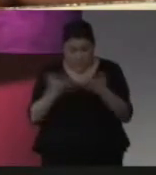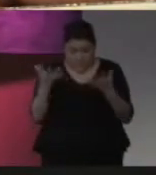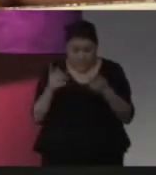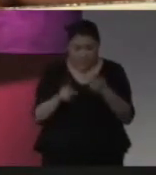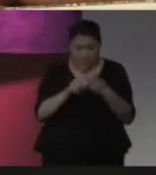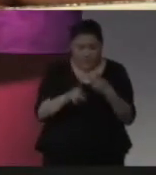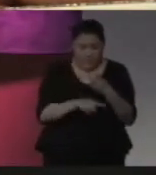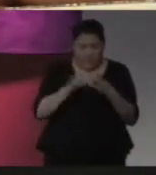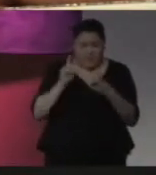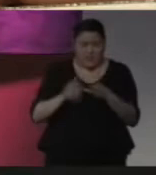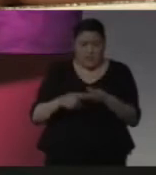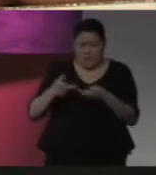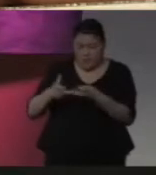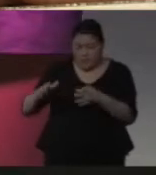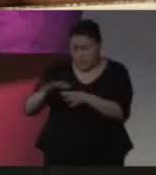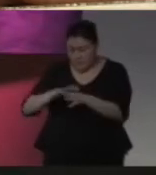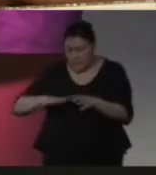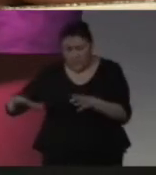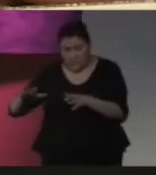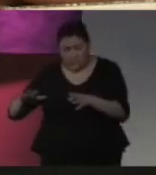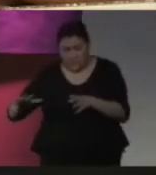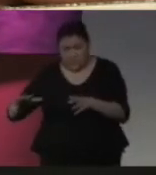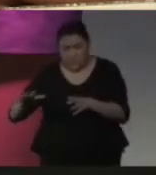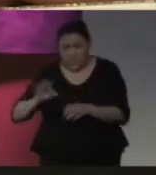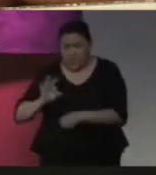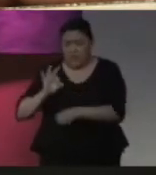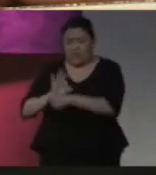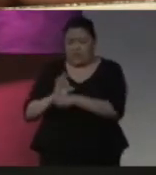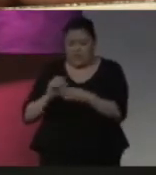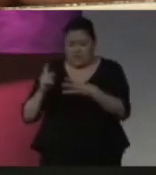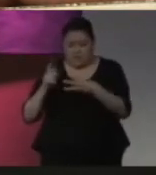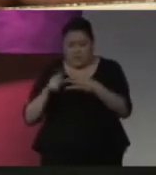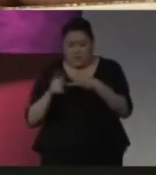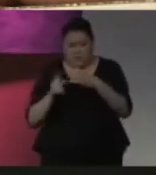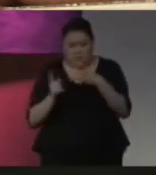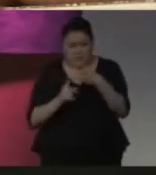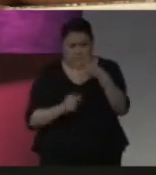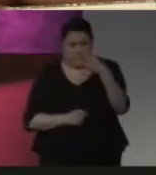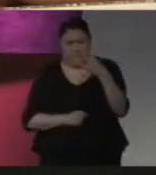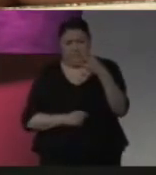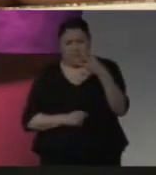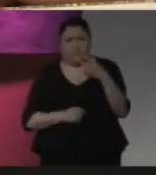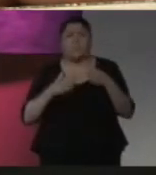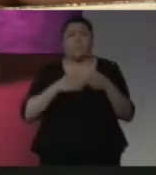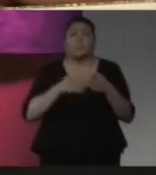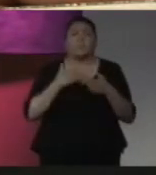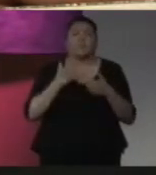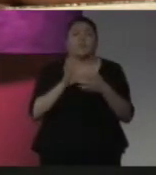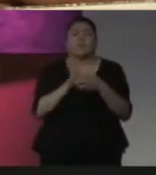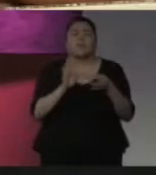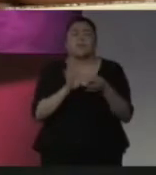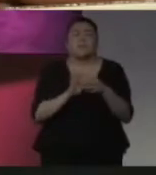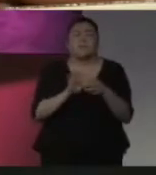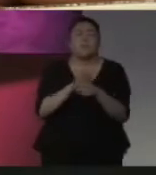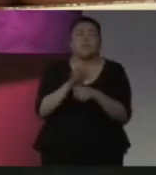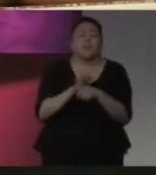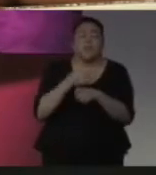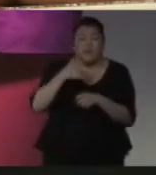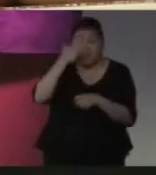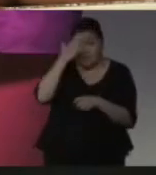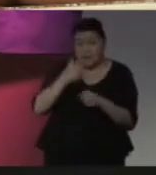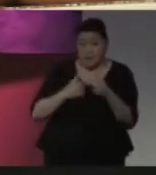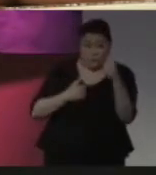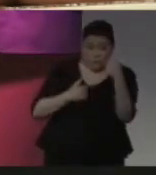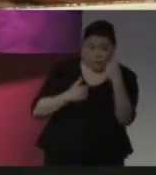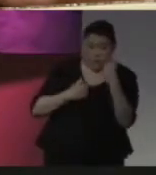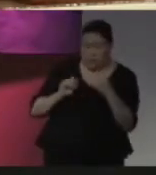movimiento de defensa de la tierra y el territorio, es decir, una propuesta colectiva, ¿sí?, sobre